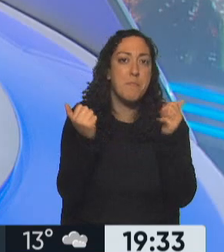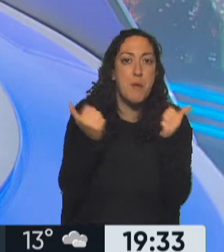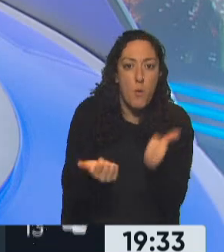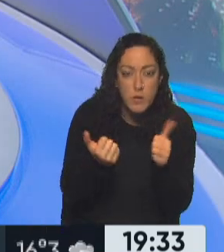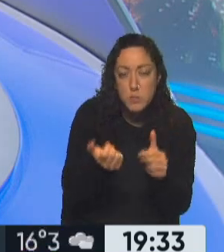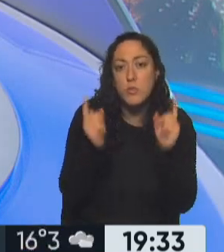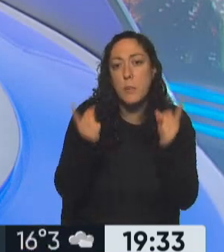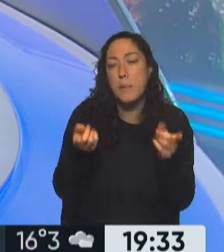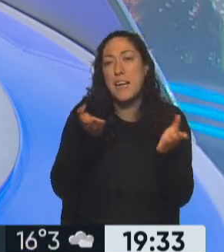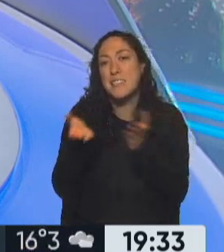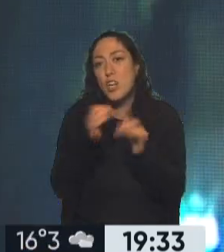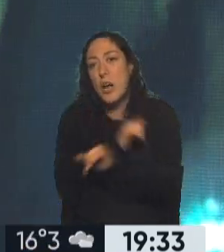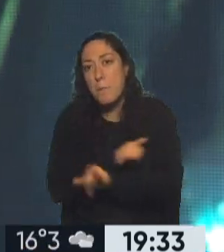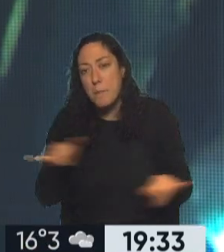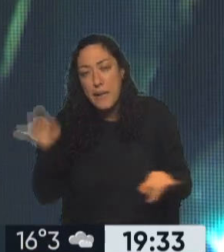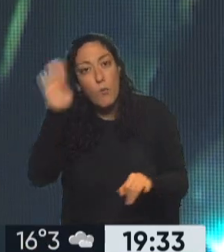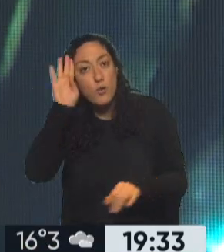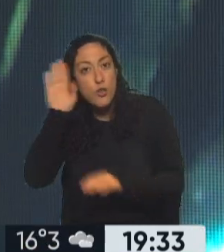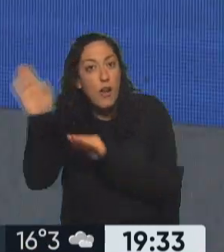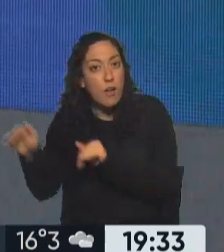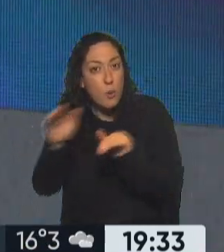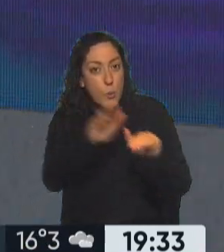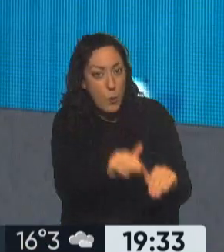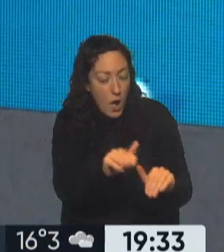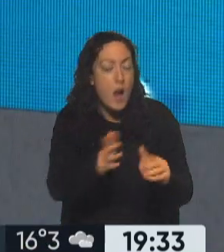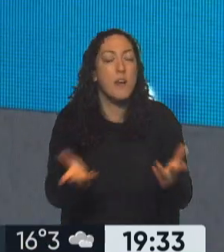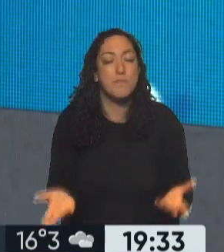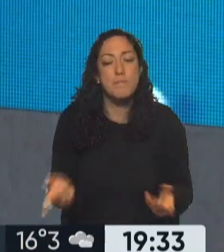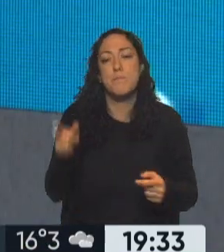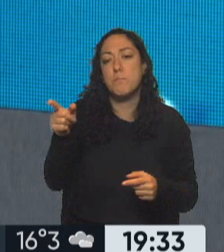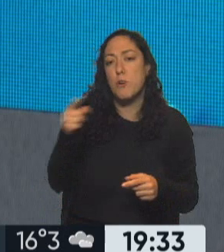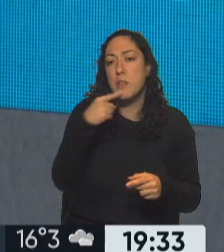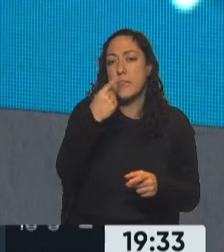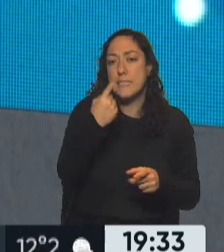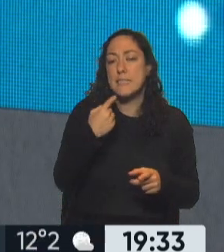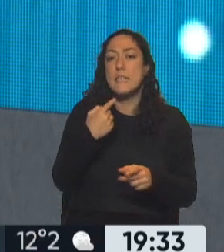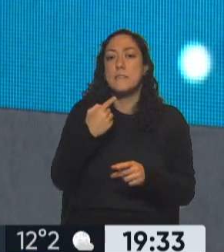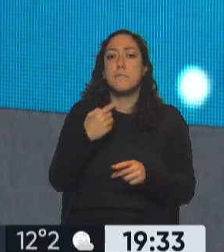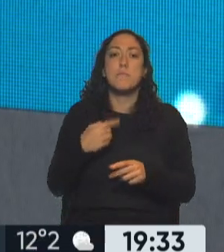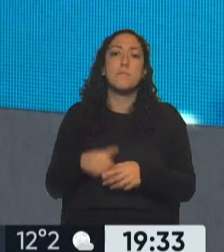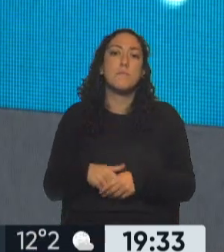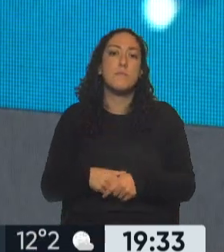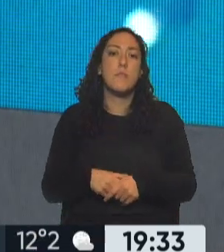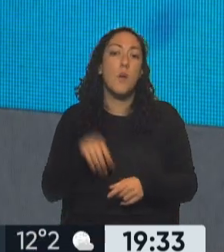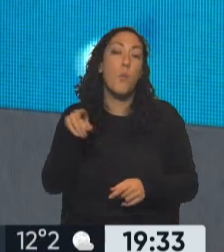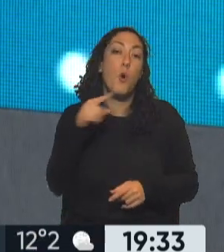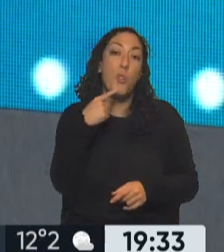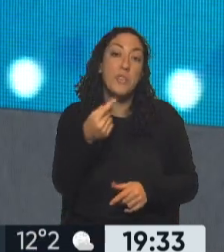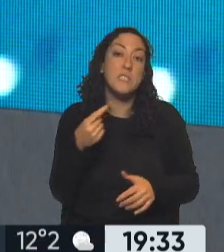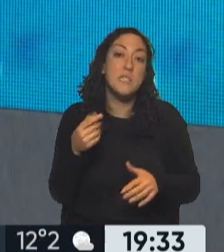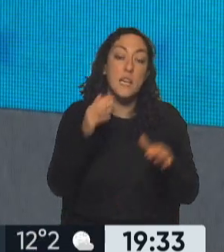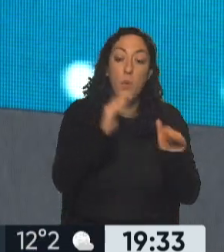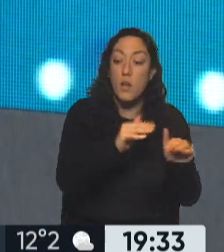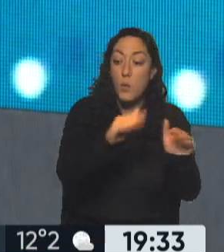asesores de campaña, ¿no? Hay asesores también, sí, claro. Ahora, vos trazás una línea, ¿no? Sí. Trazás una línea que une